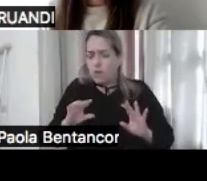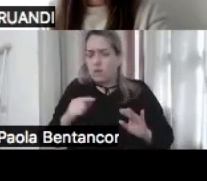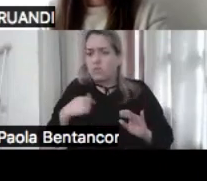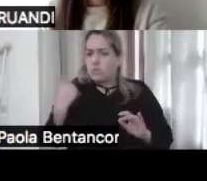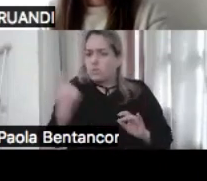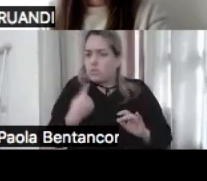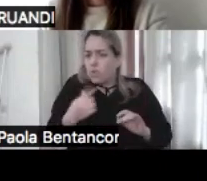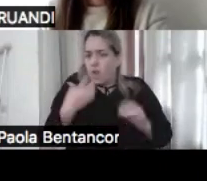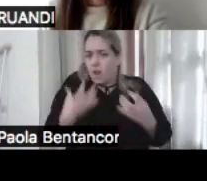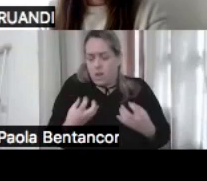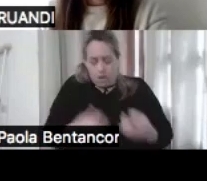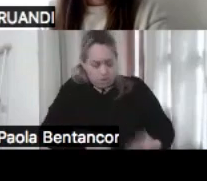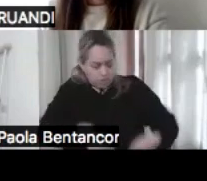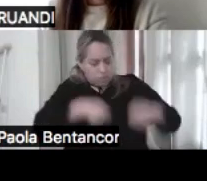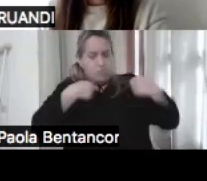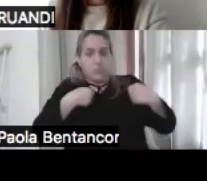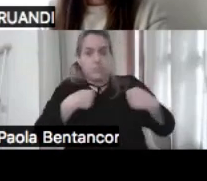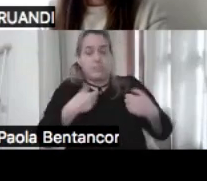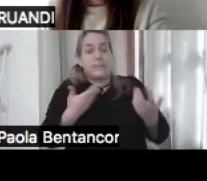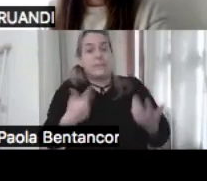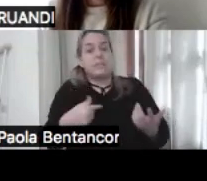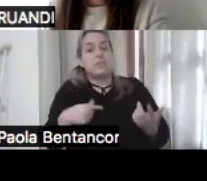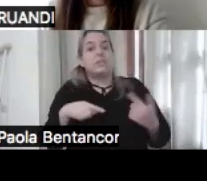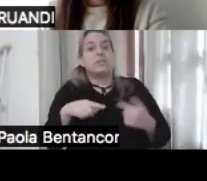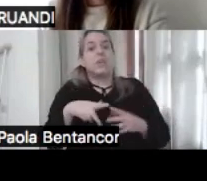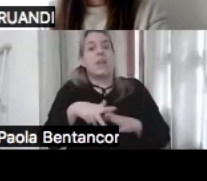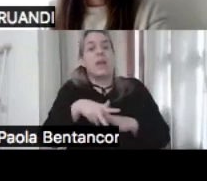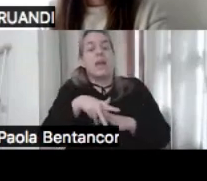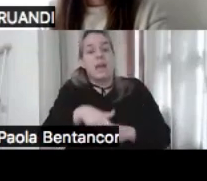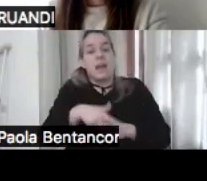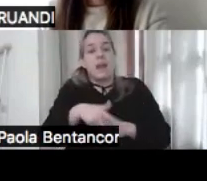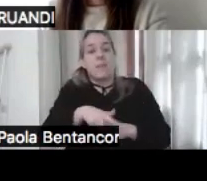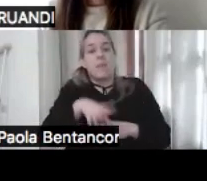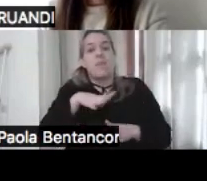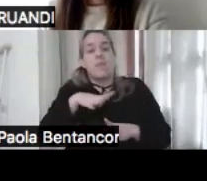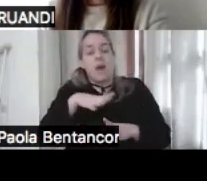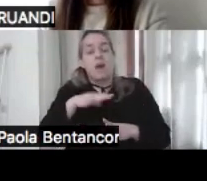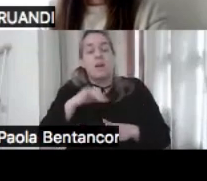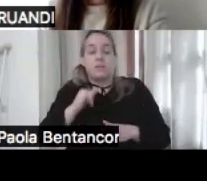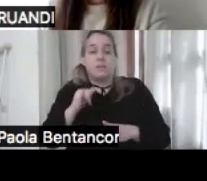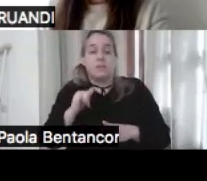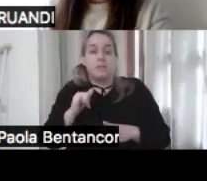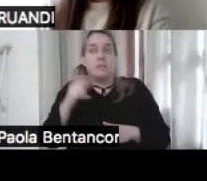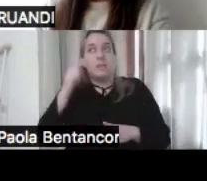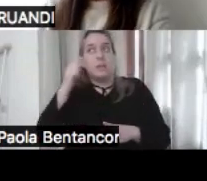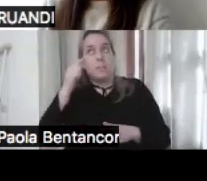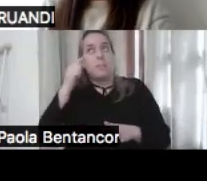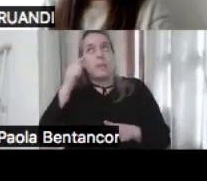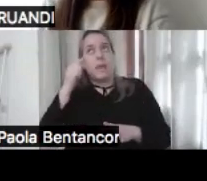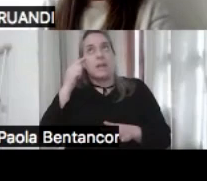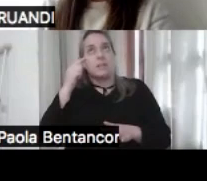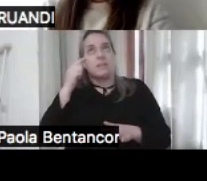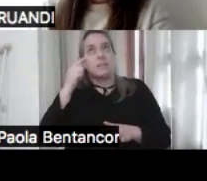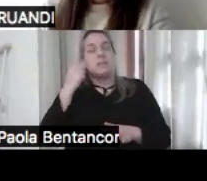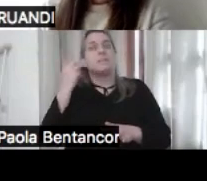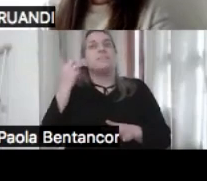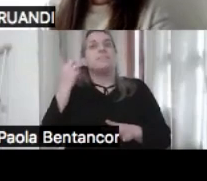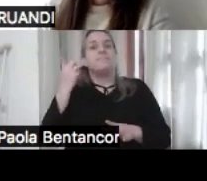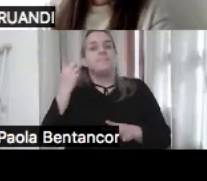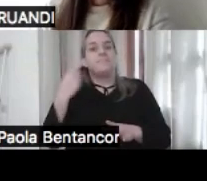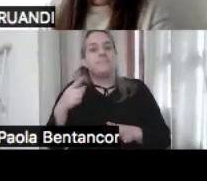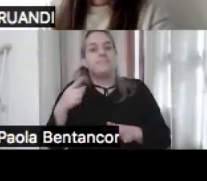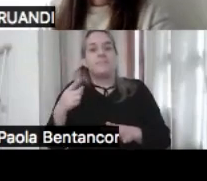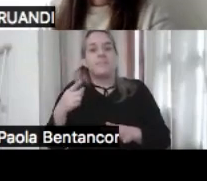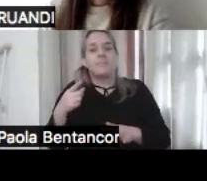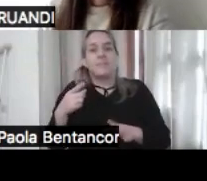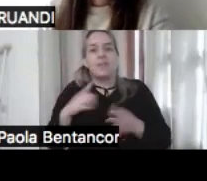Yo no diseño la herramienta que yo creo que necesita esa familia. Porque si yo creo, capaz que yo digo, no, vamos